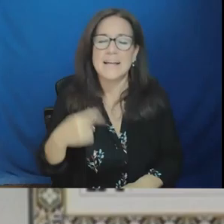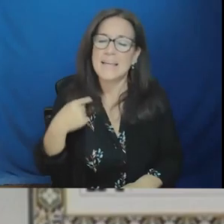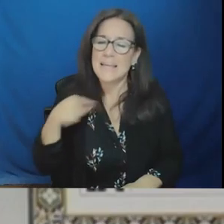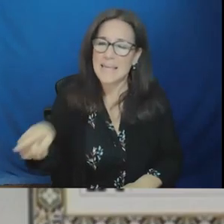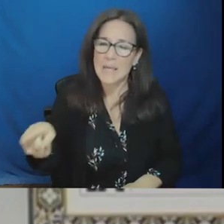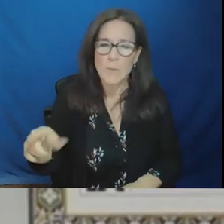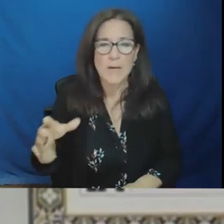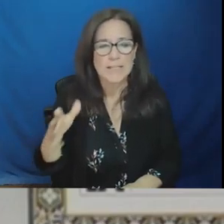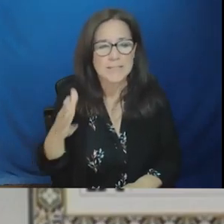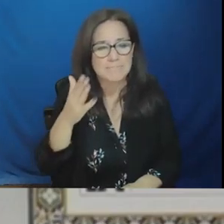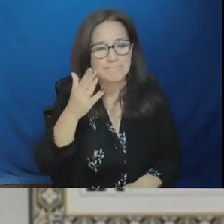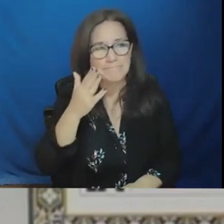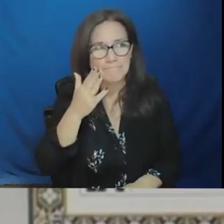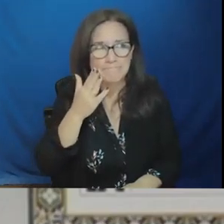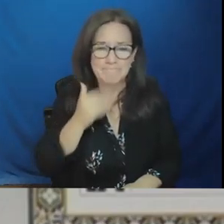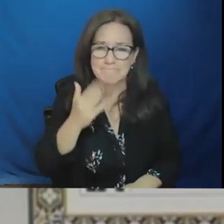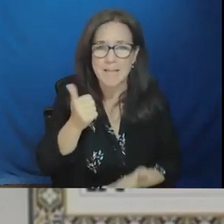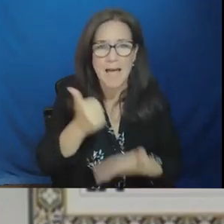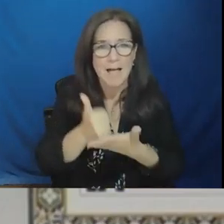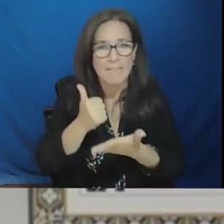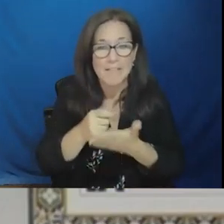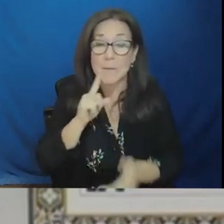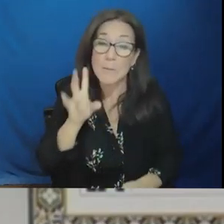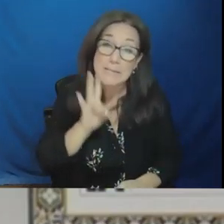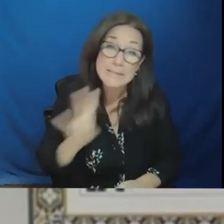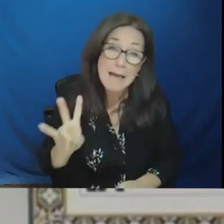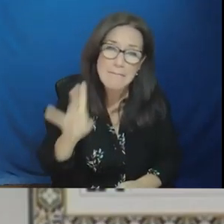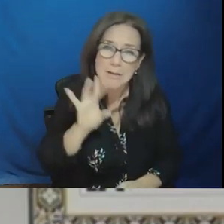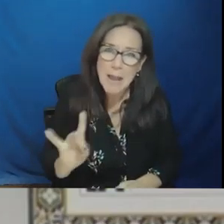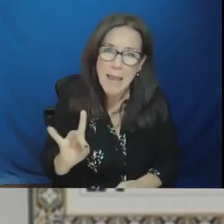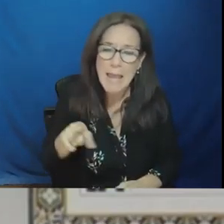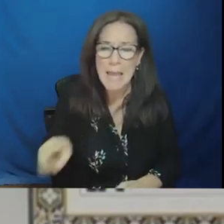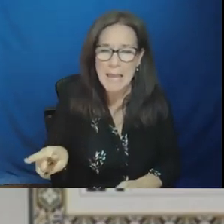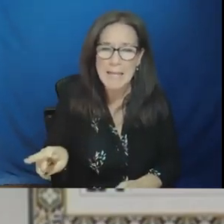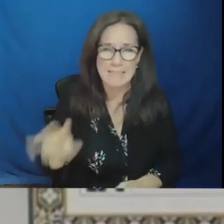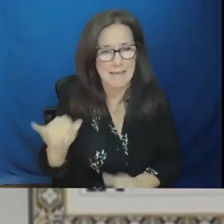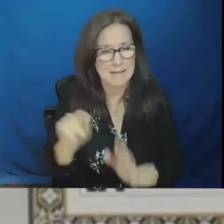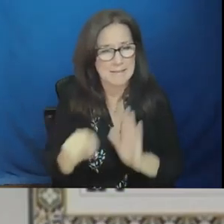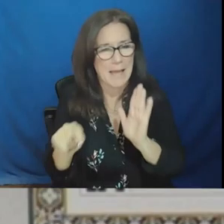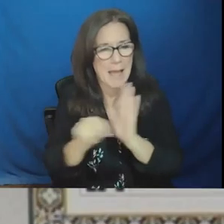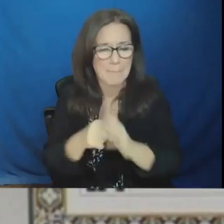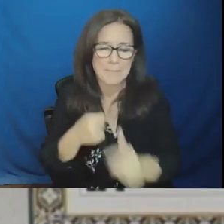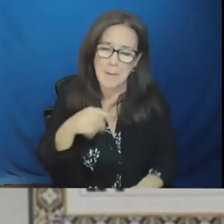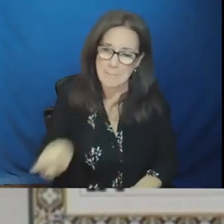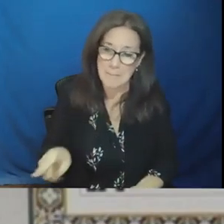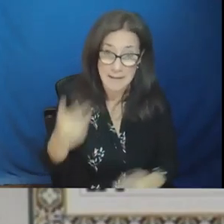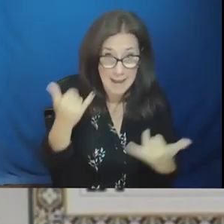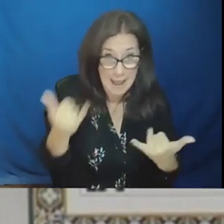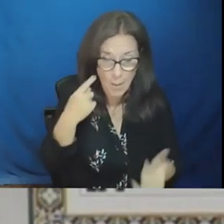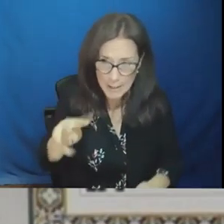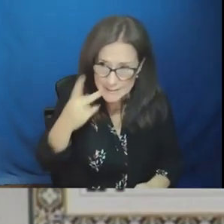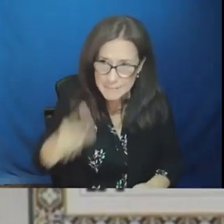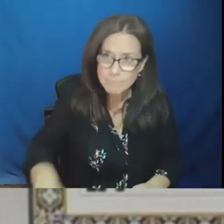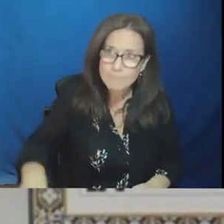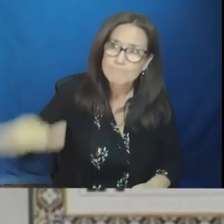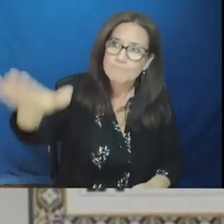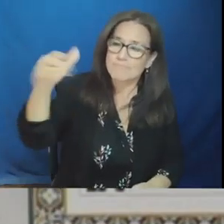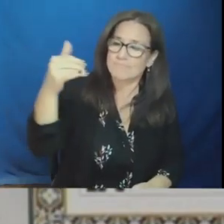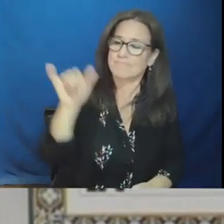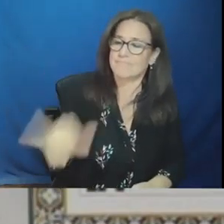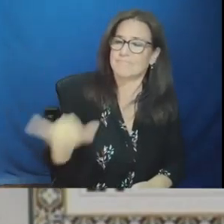clase y él era alumno en esa clase y siempre era muy amable y siempre muy servicial aún de niño